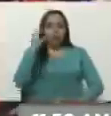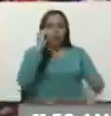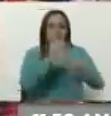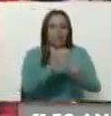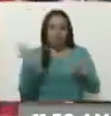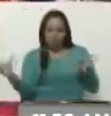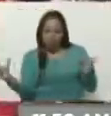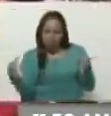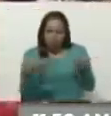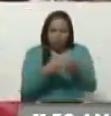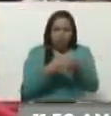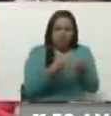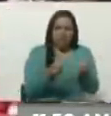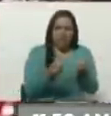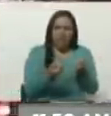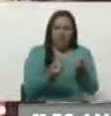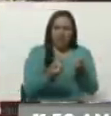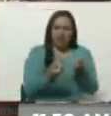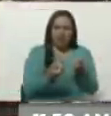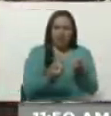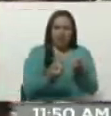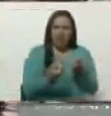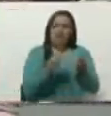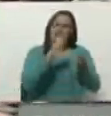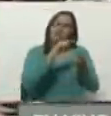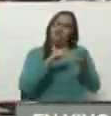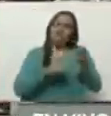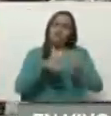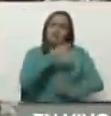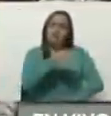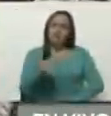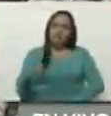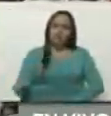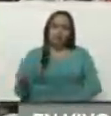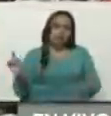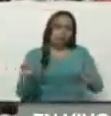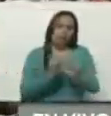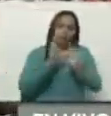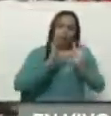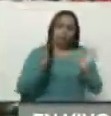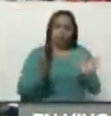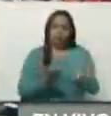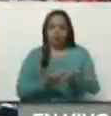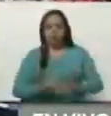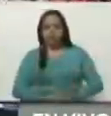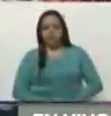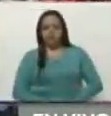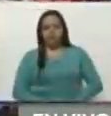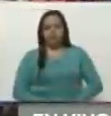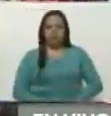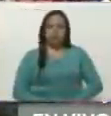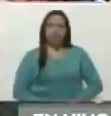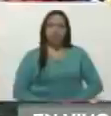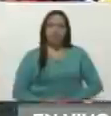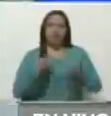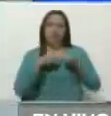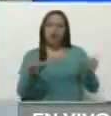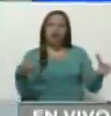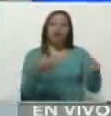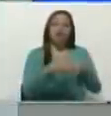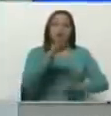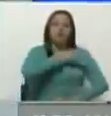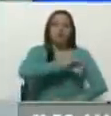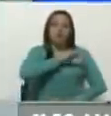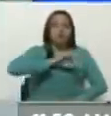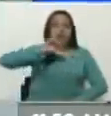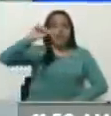concentración de la riqueza en un número cada vez menor de manos. Entonces, ya nada más ese nombre, Partido Socialista Unido de